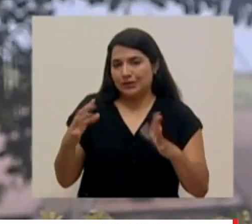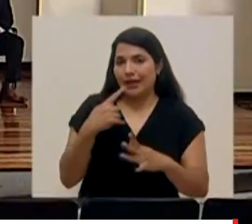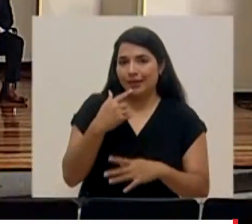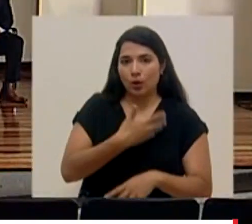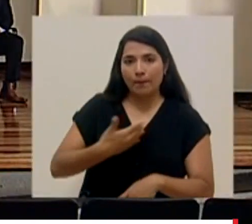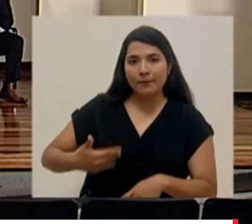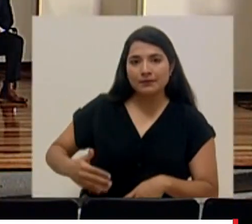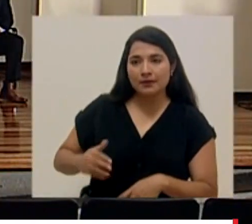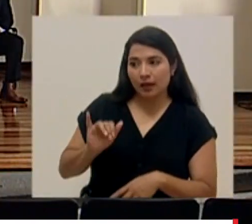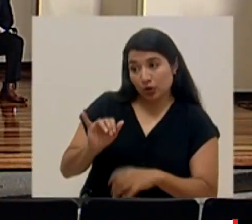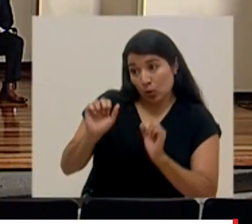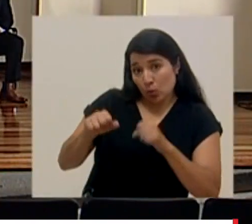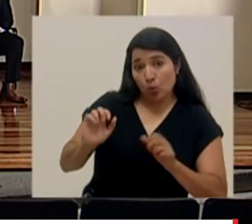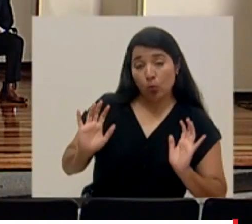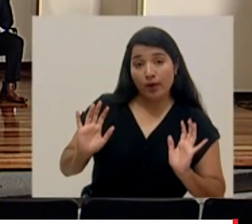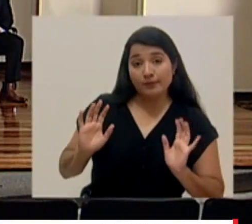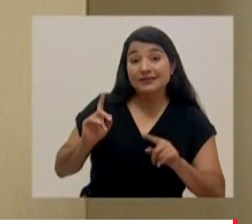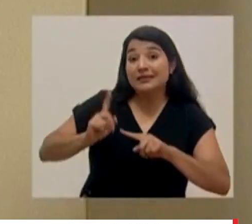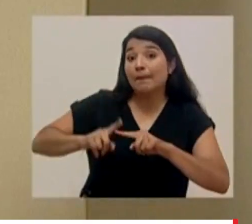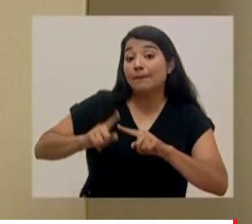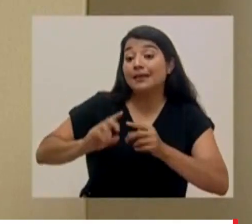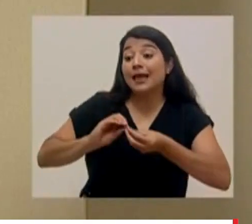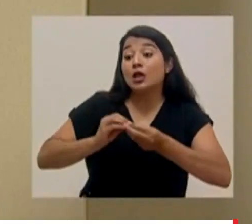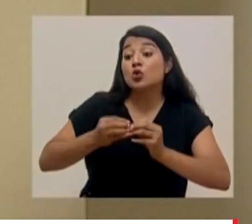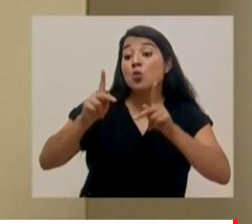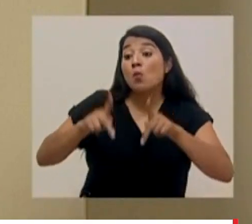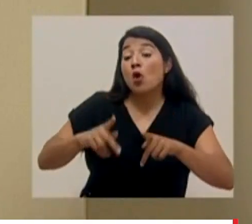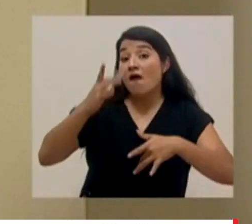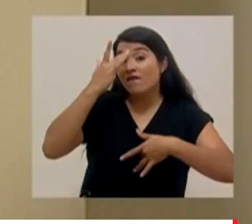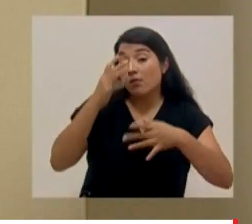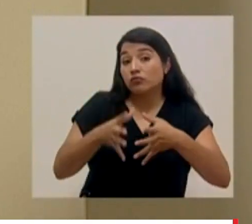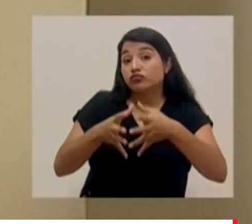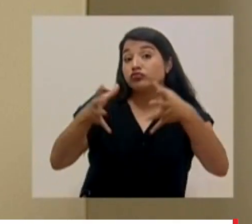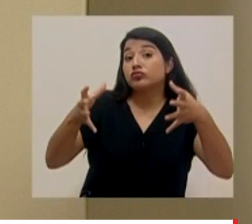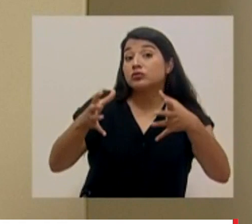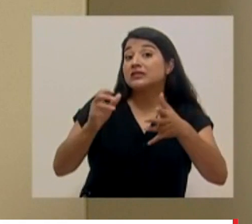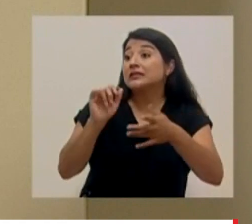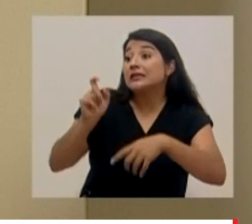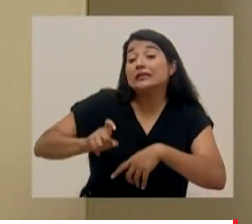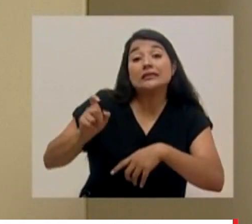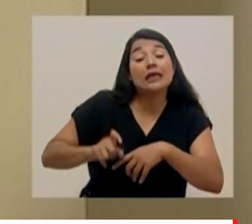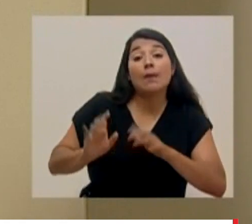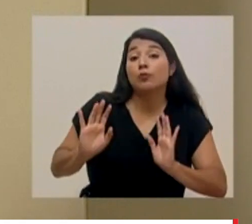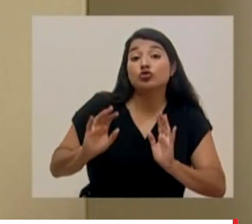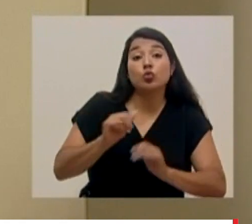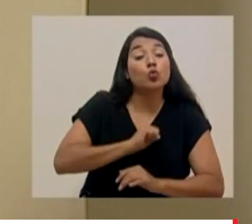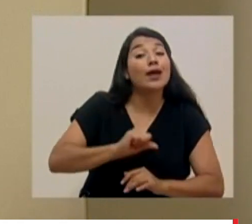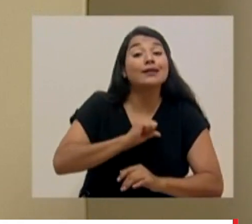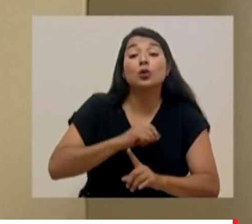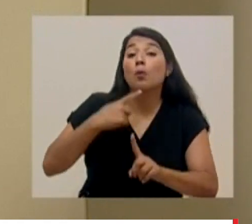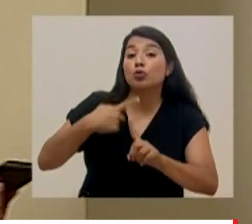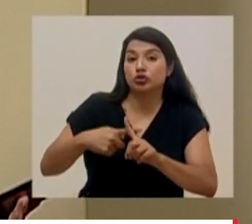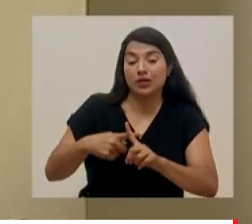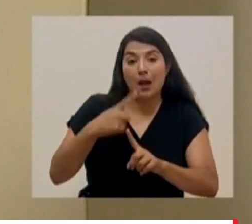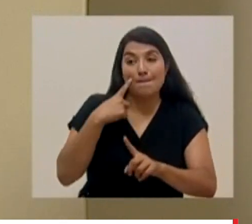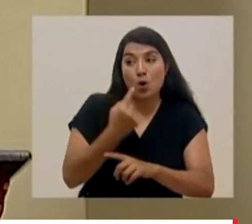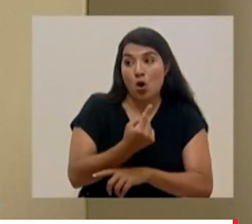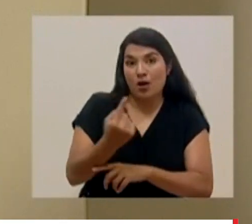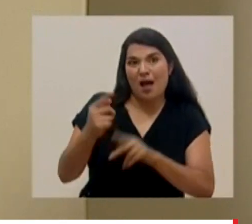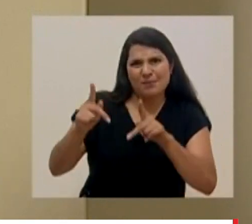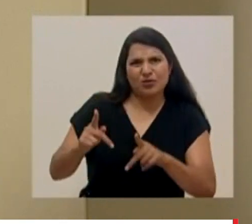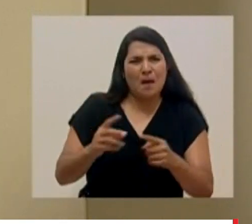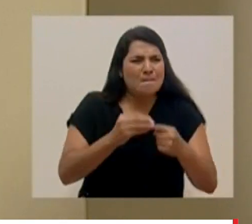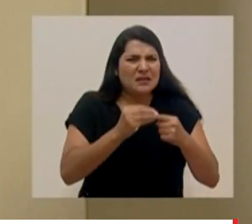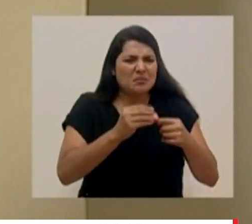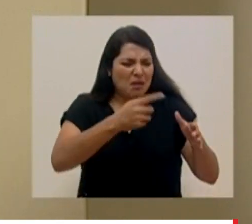dependiendo de la evolución que veamos. Por eso ocupamos que haya una respuesta positiva de la población, especialmente de ese sector que ha agarrado esto